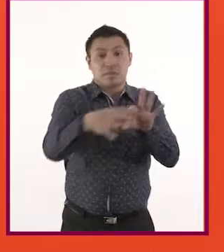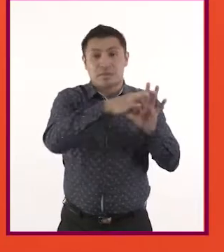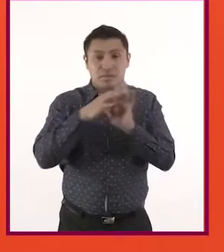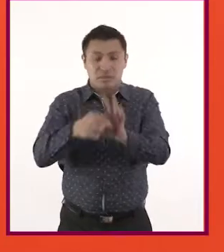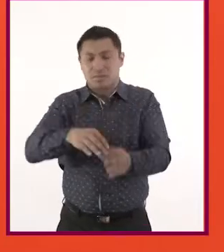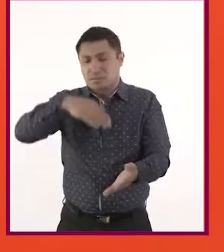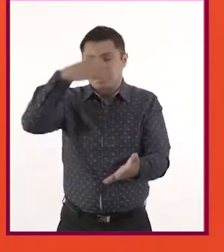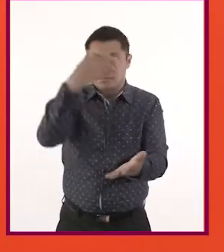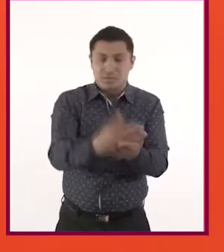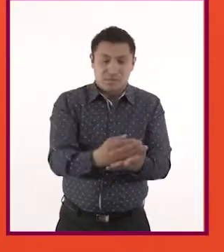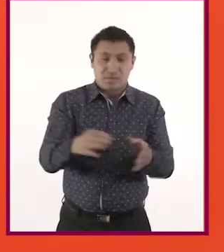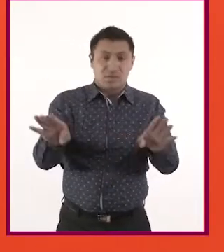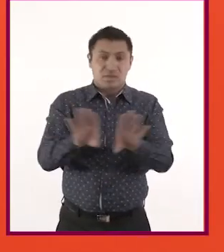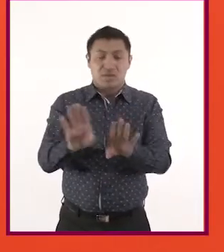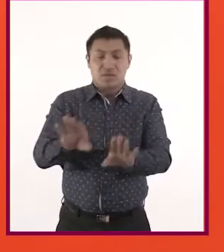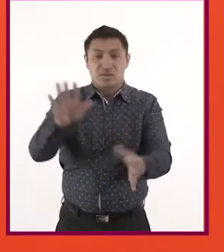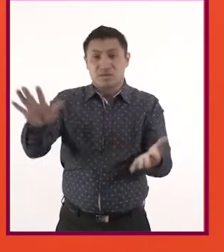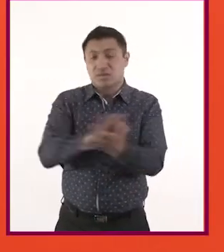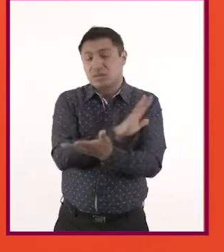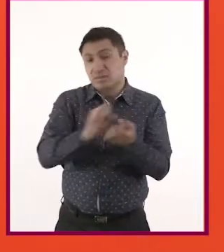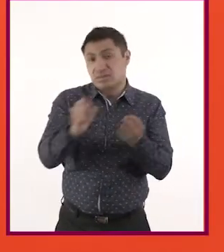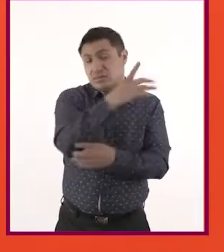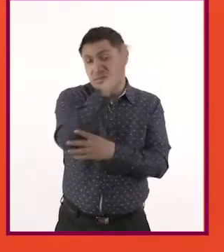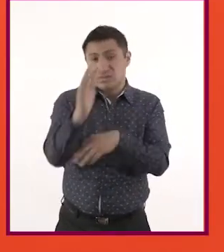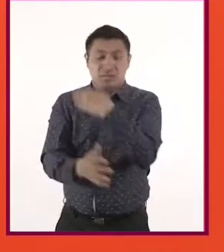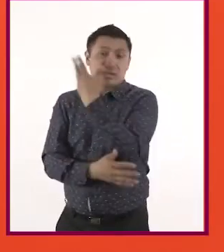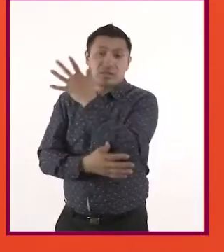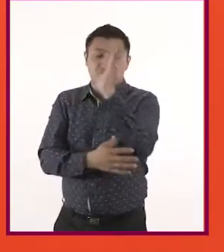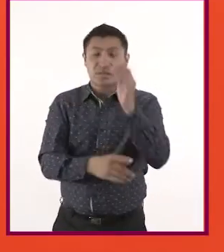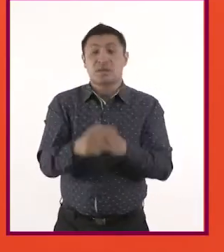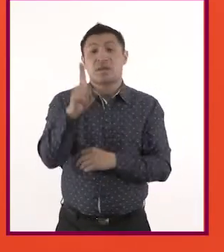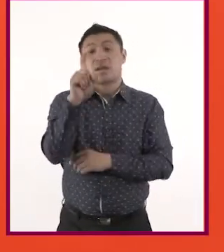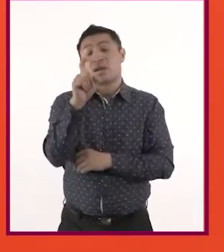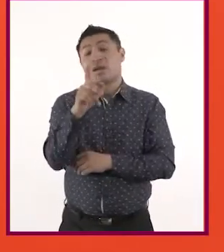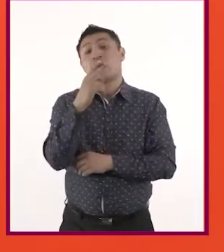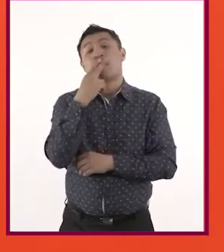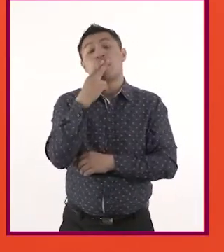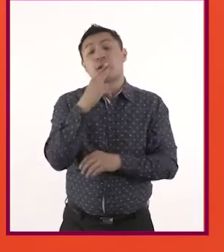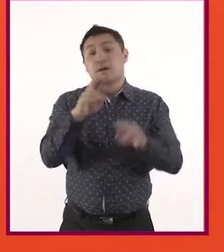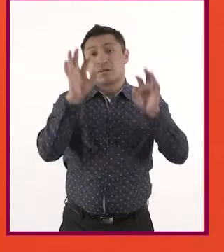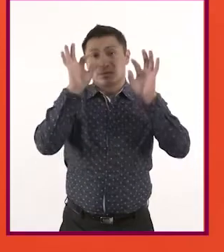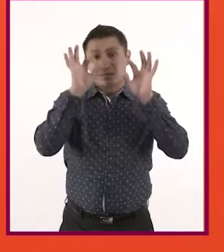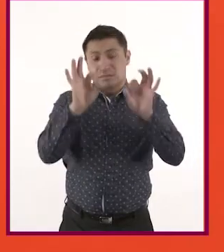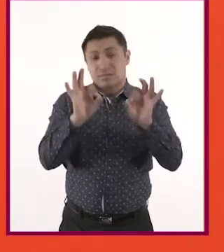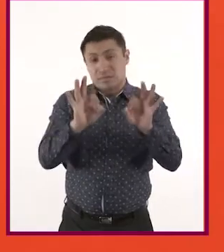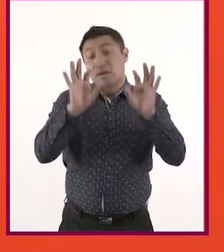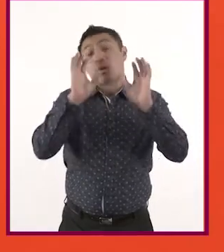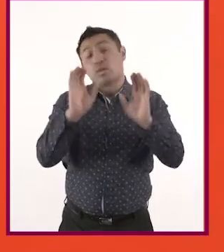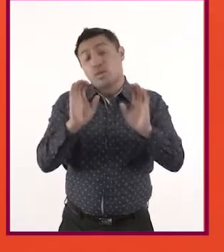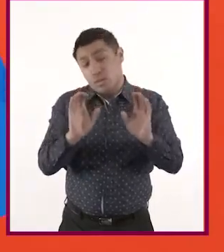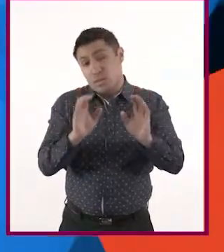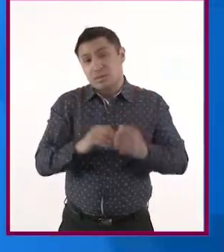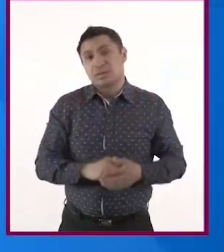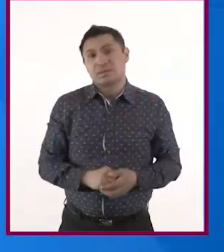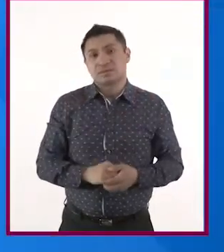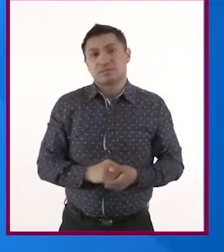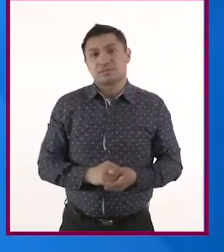frenen la destrucción de ecosistemas, armonizando el uso del agua, garantizando sustentabilidad y